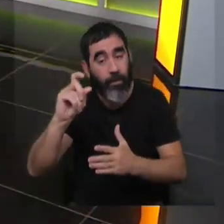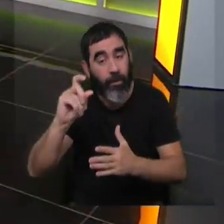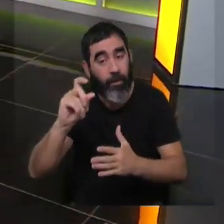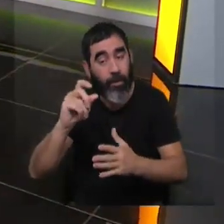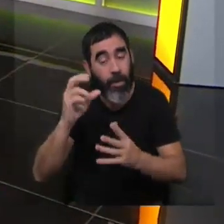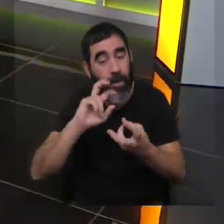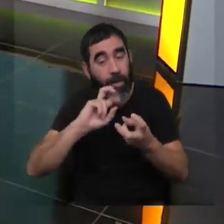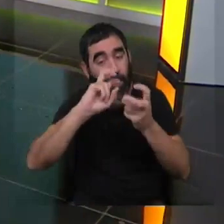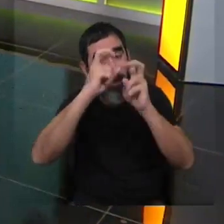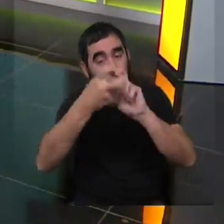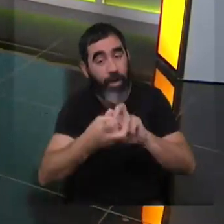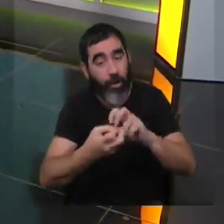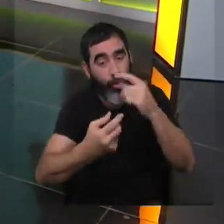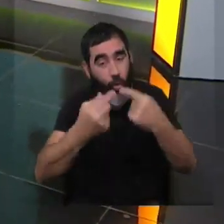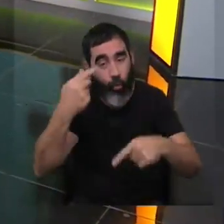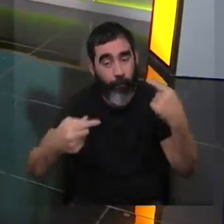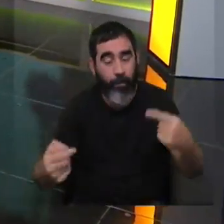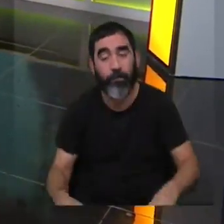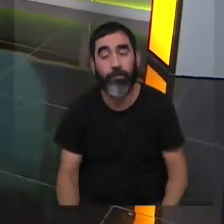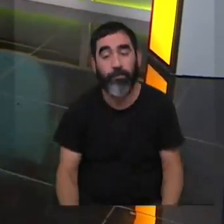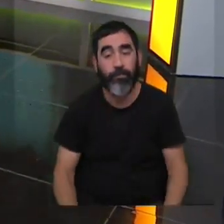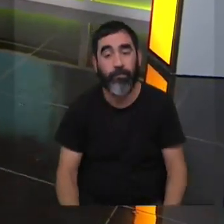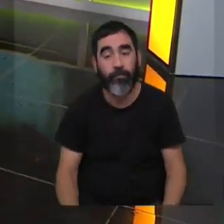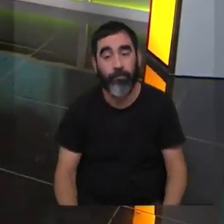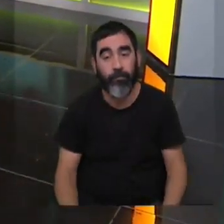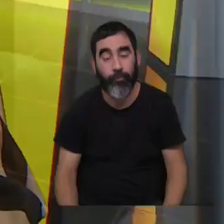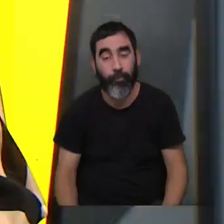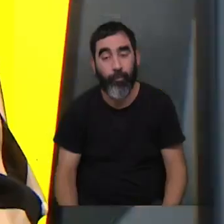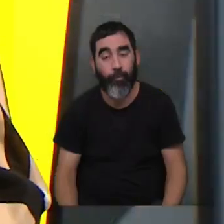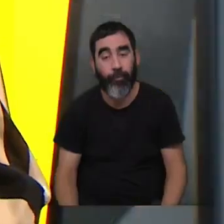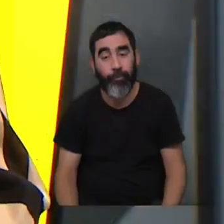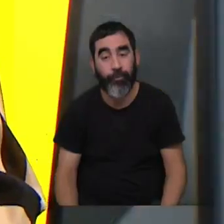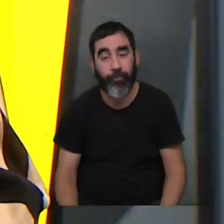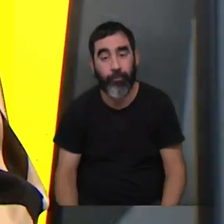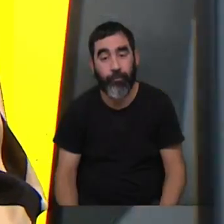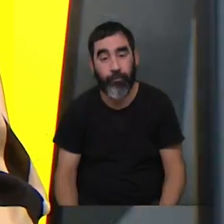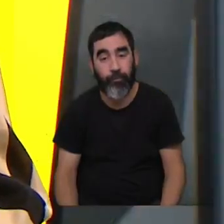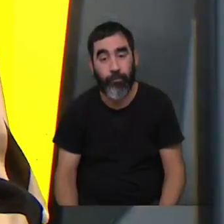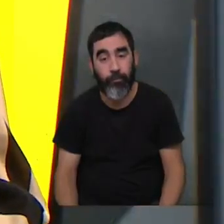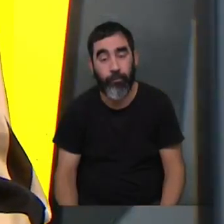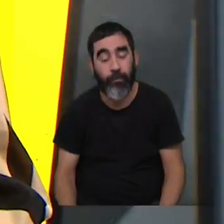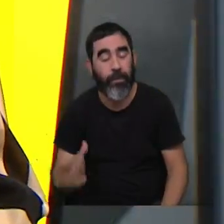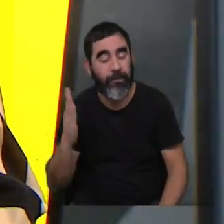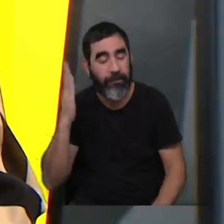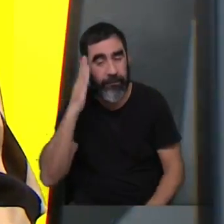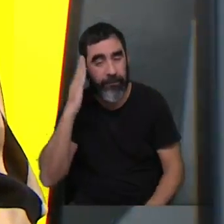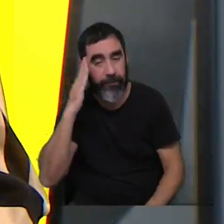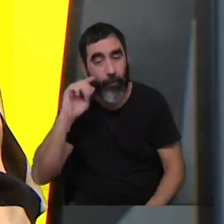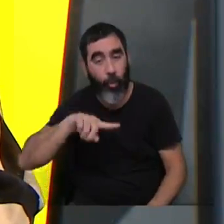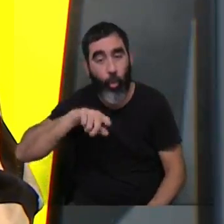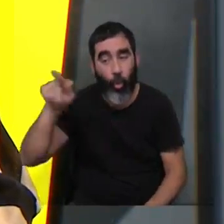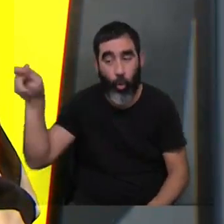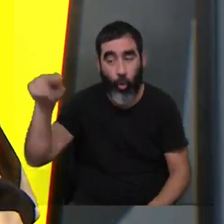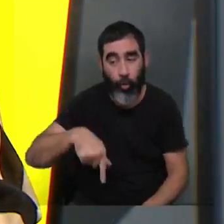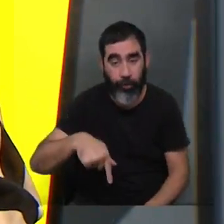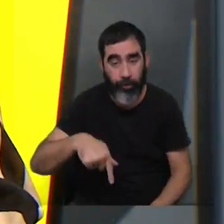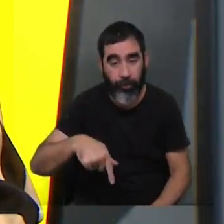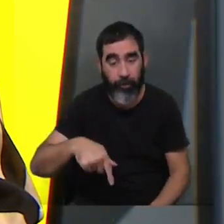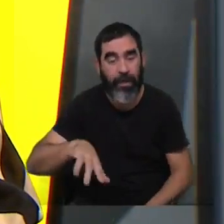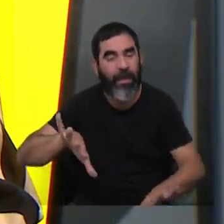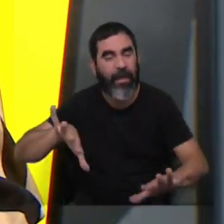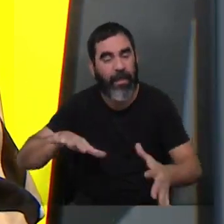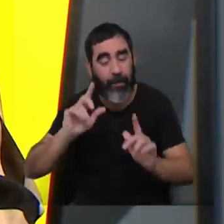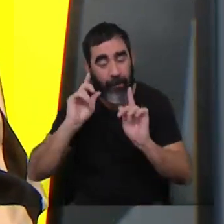fuentes renovables, Claro. ¿no? Que nos permitan mantener el uso de combustibles. Pero bueno, ya sabemos entonces de dónde vienen los hidrocarburos, qué son